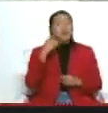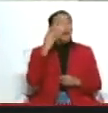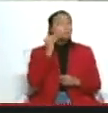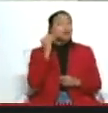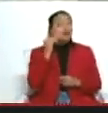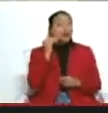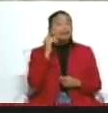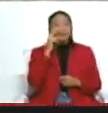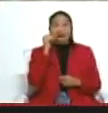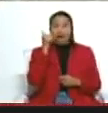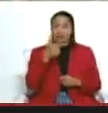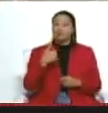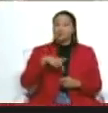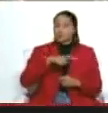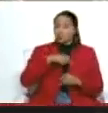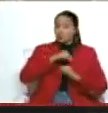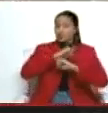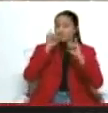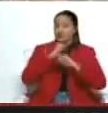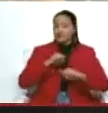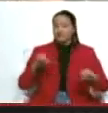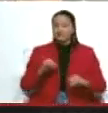y estamos felices.